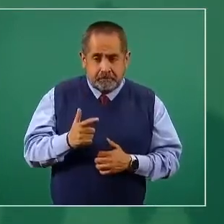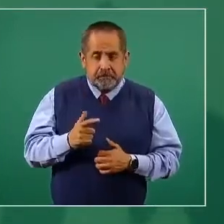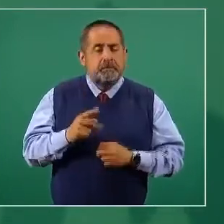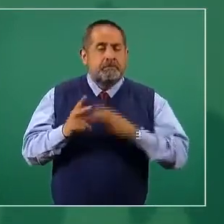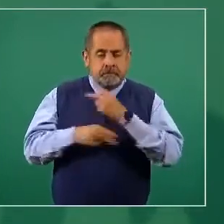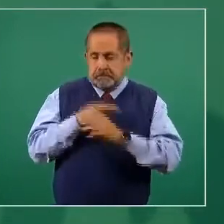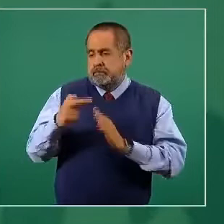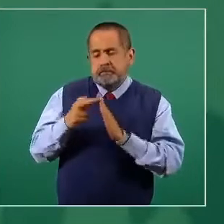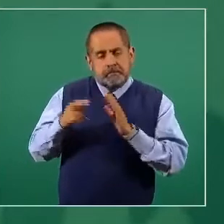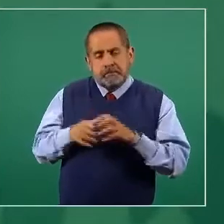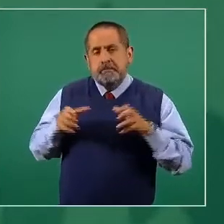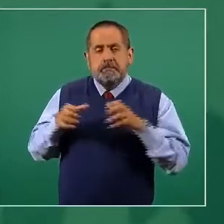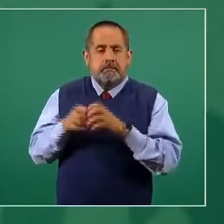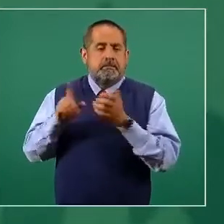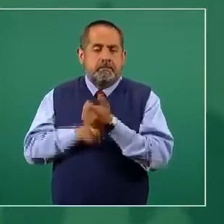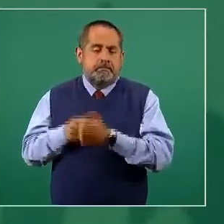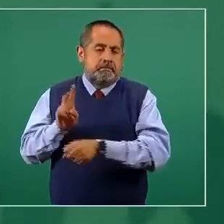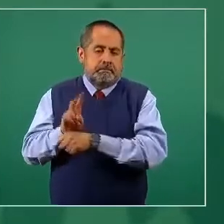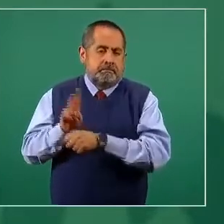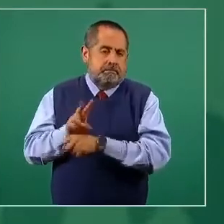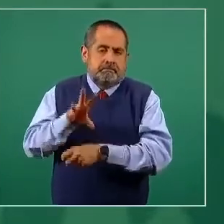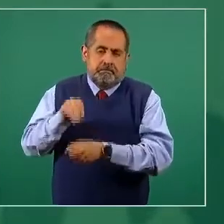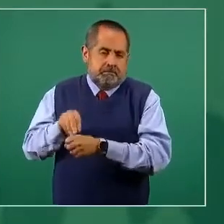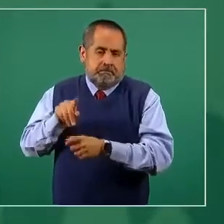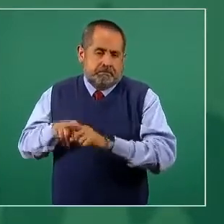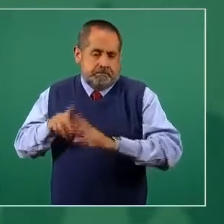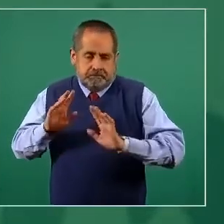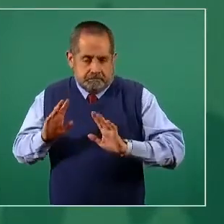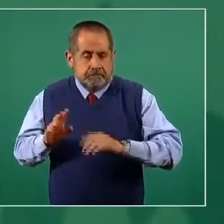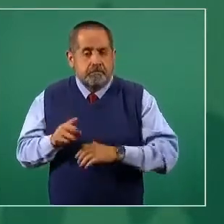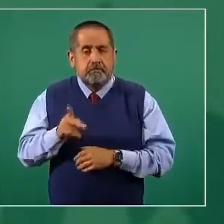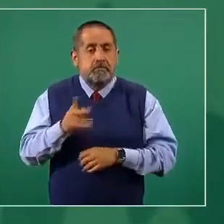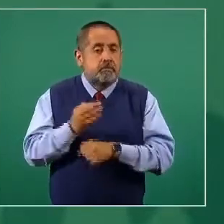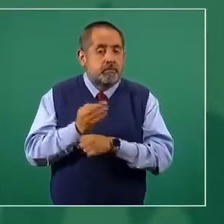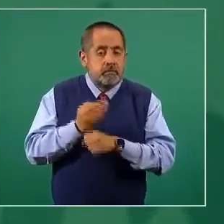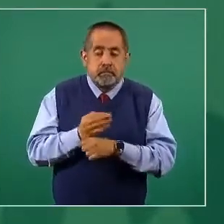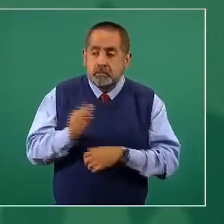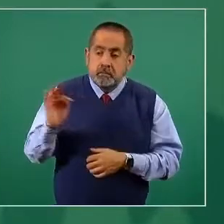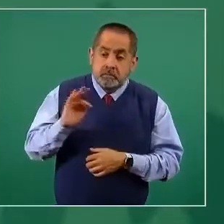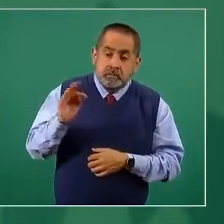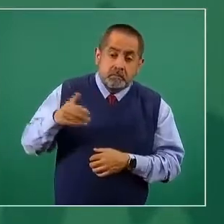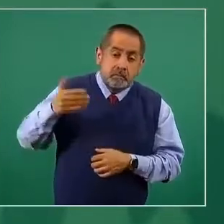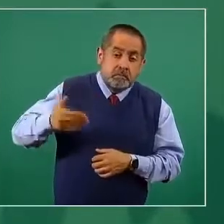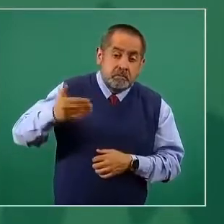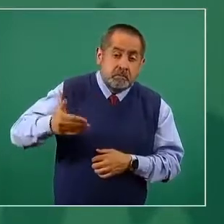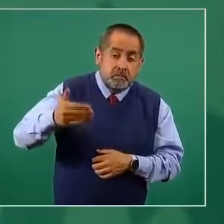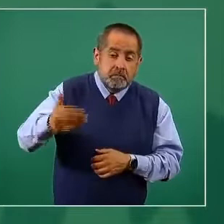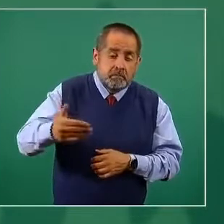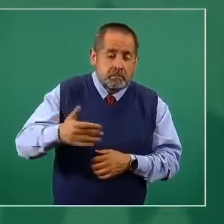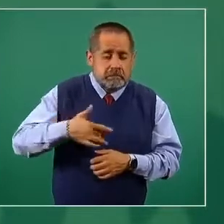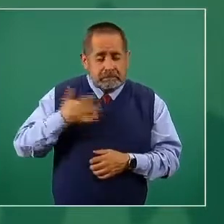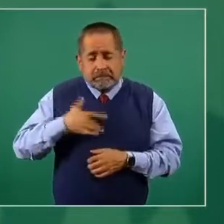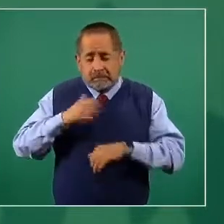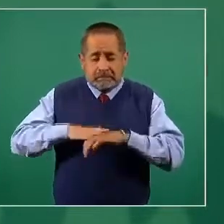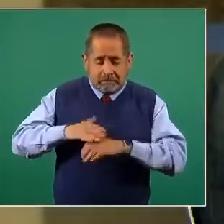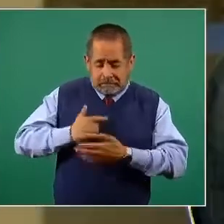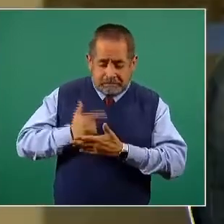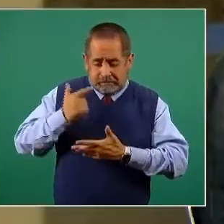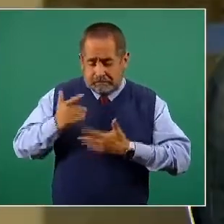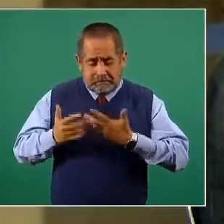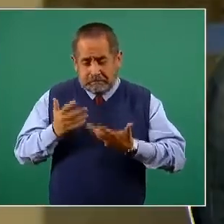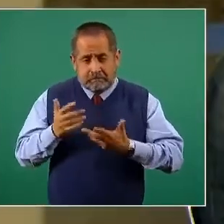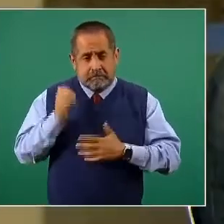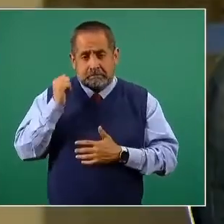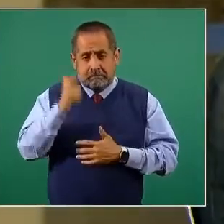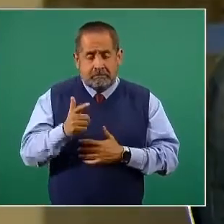el protocolo que tenemos en vigilancia epidemiológica, y ante ello, si presentara ya el cumplimiento de signos y síntomas